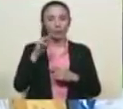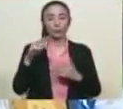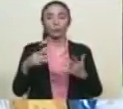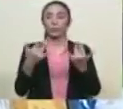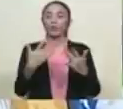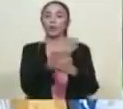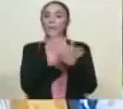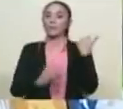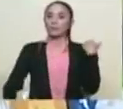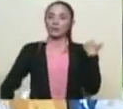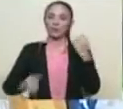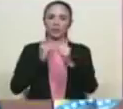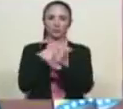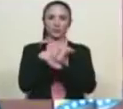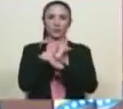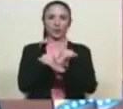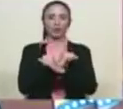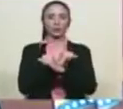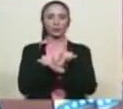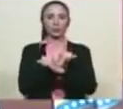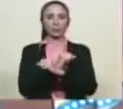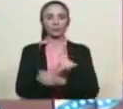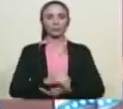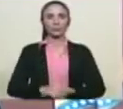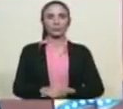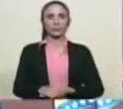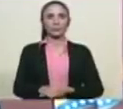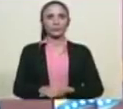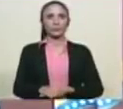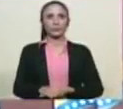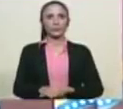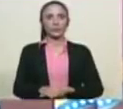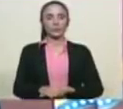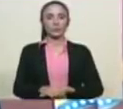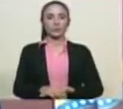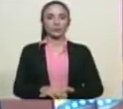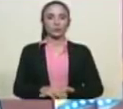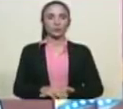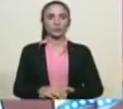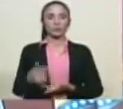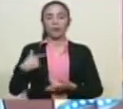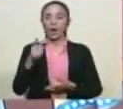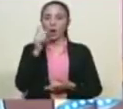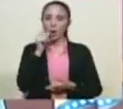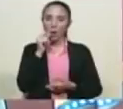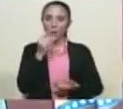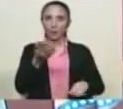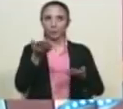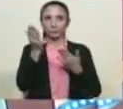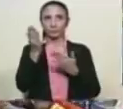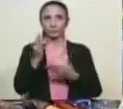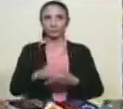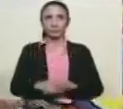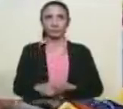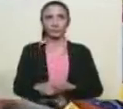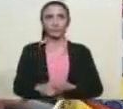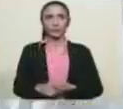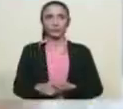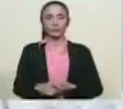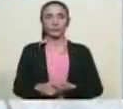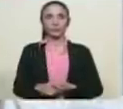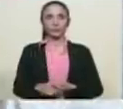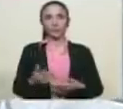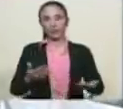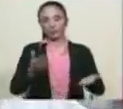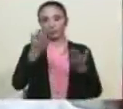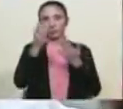presidente del Sindicato Nacional Unitario del Magisterio, Orlando Pérez, mejor conocido